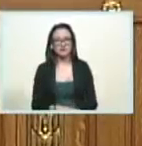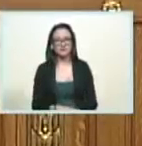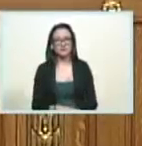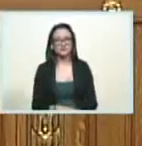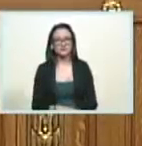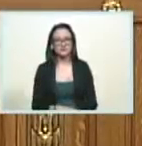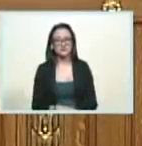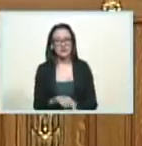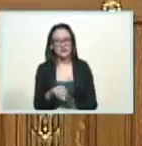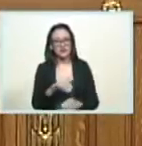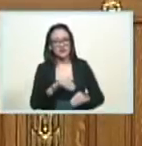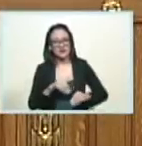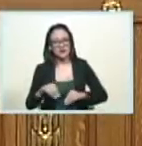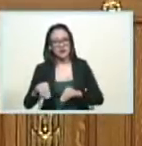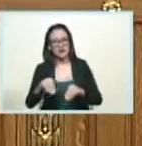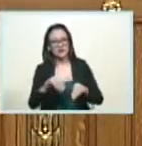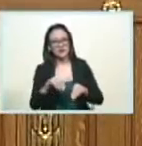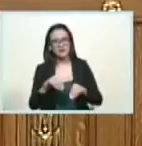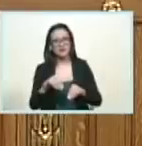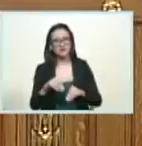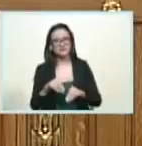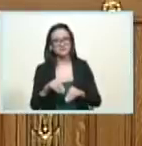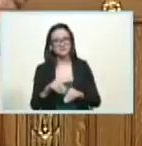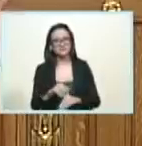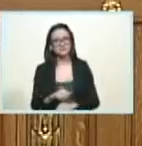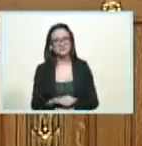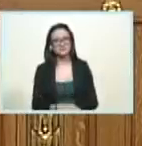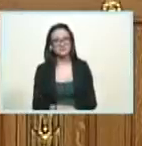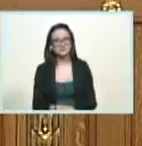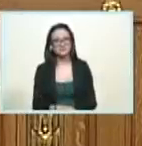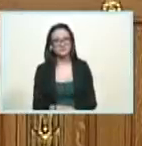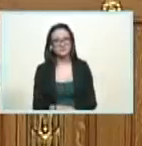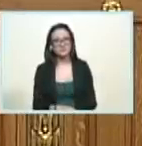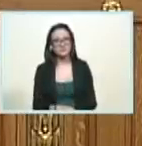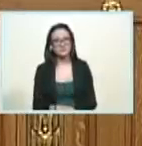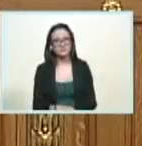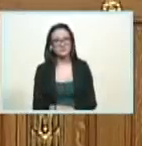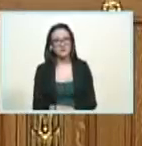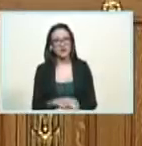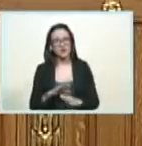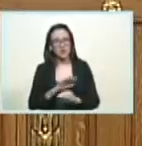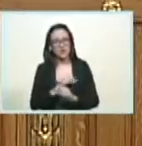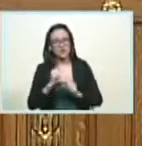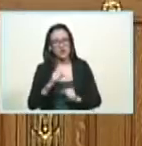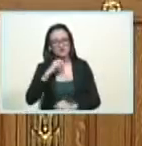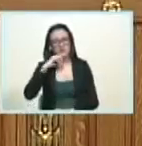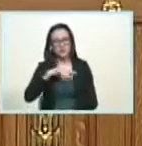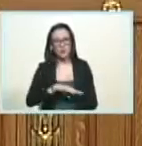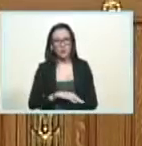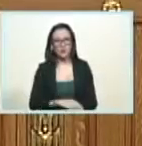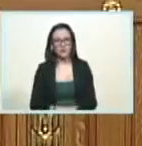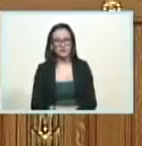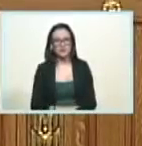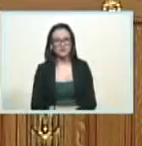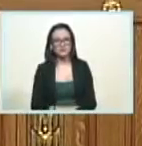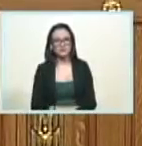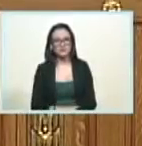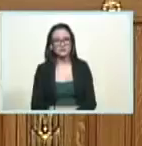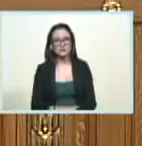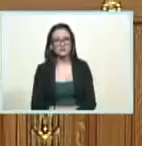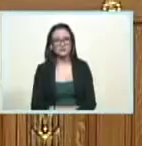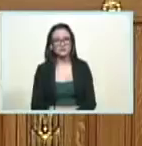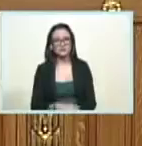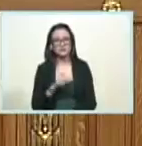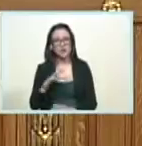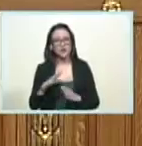de esta tierra, de nuestros ancestros. Necesitamos toda la fuerza de la historia. Necesitamos toda